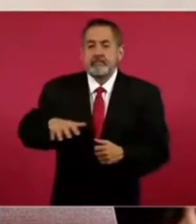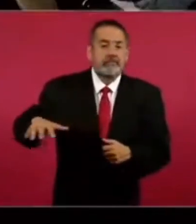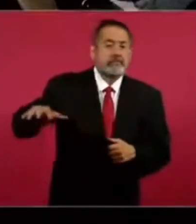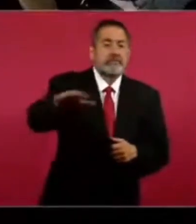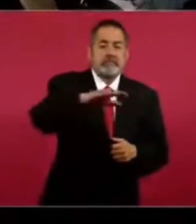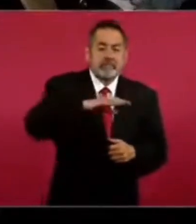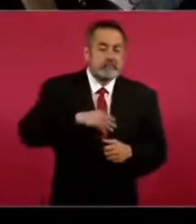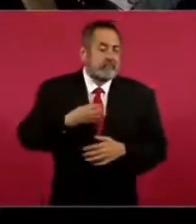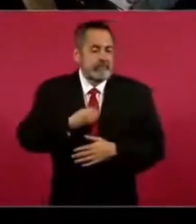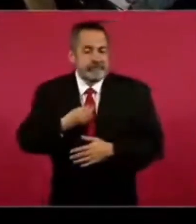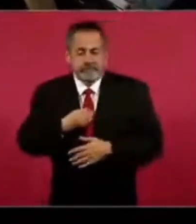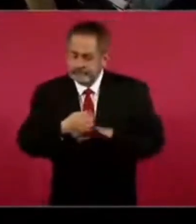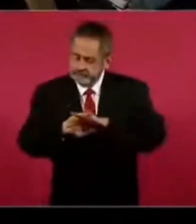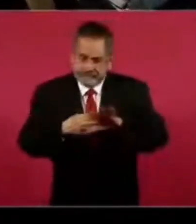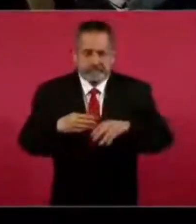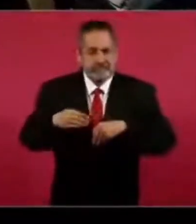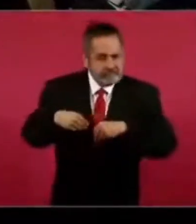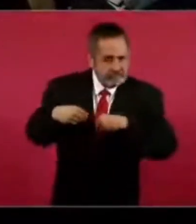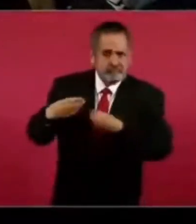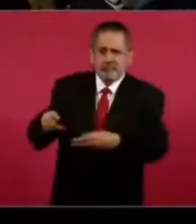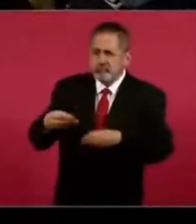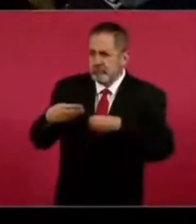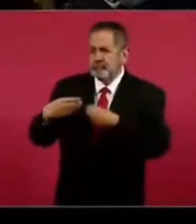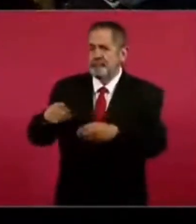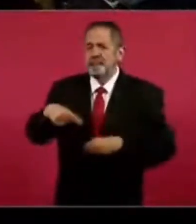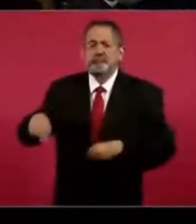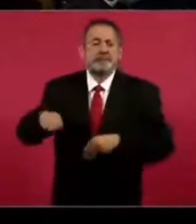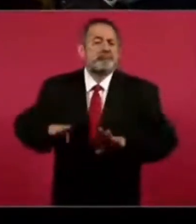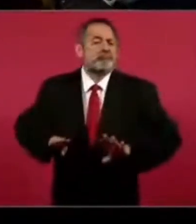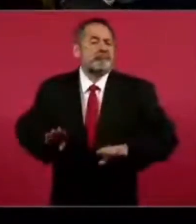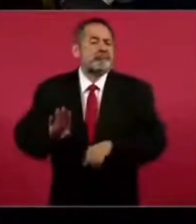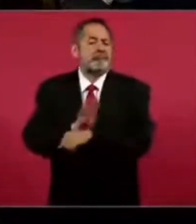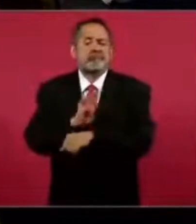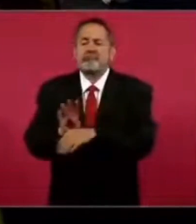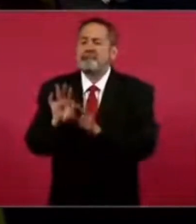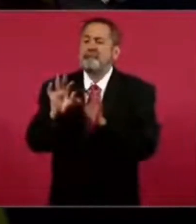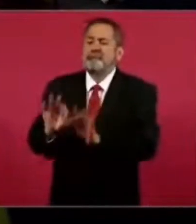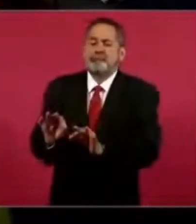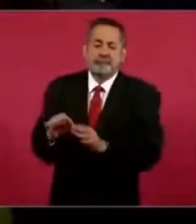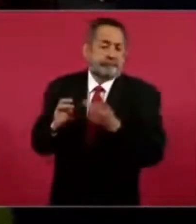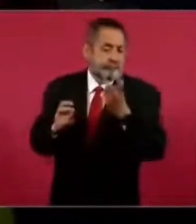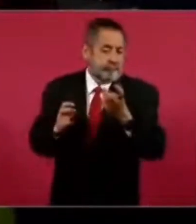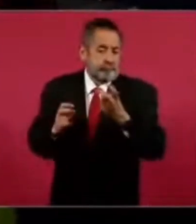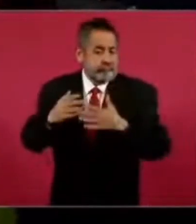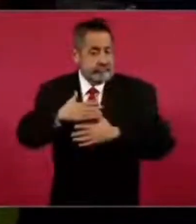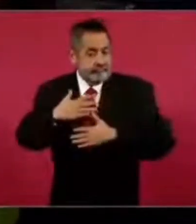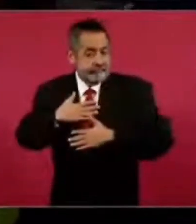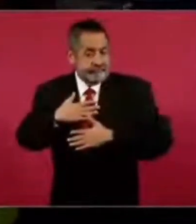los beneficios y nosotros estamos para apoyar